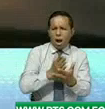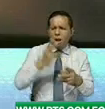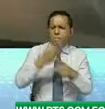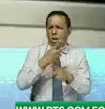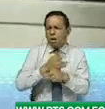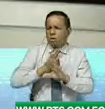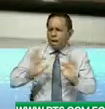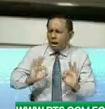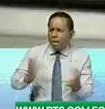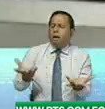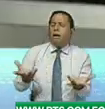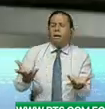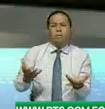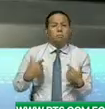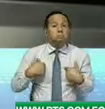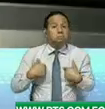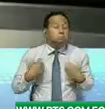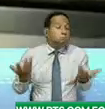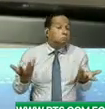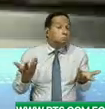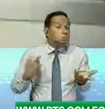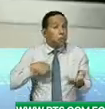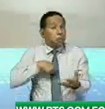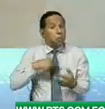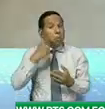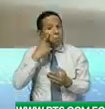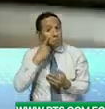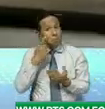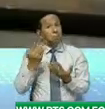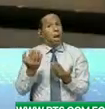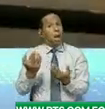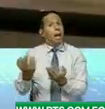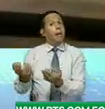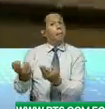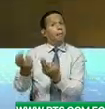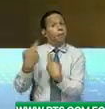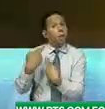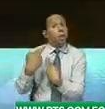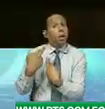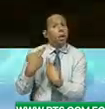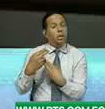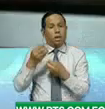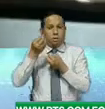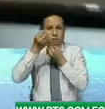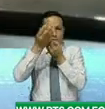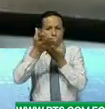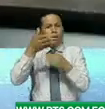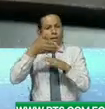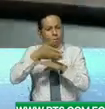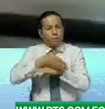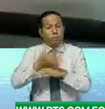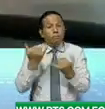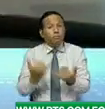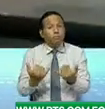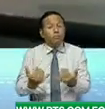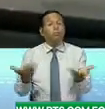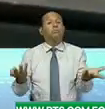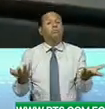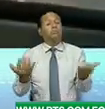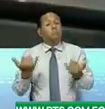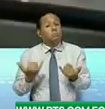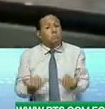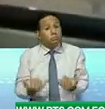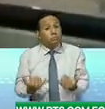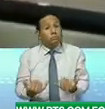también estaremos atentos a esas respuestas para compartirles las noticias y las novedades. Pero por ahora, les repito, queridos televidentes, al menos en